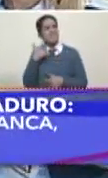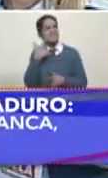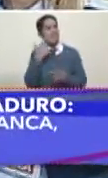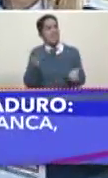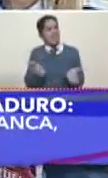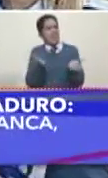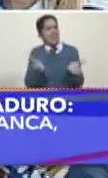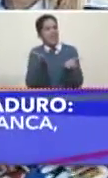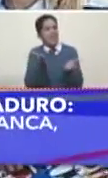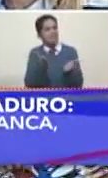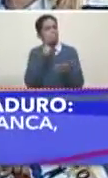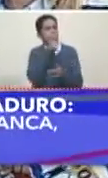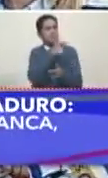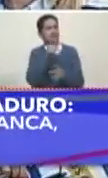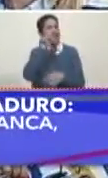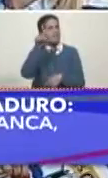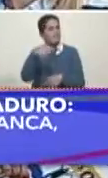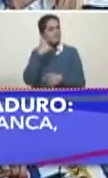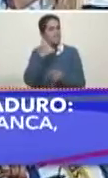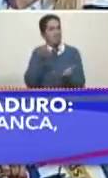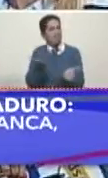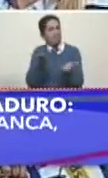al pantanal donde ellos se metieron.